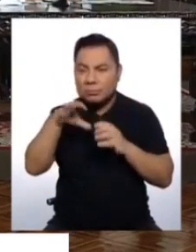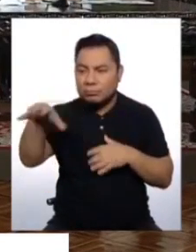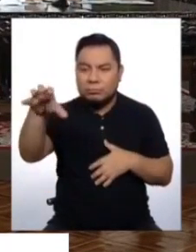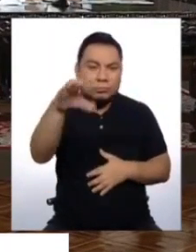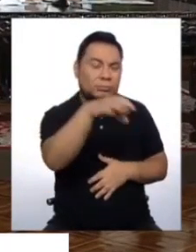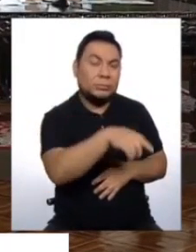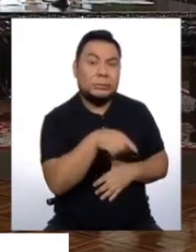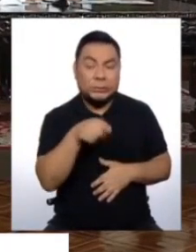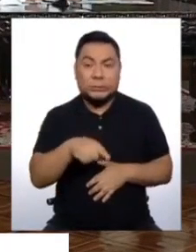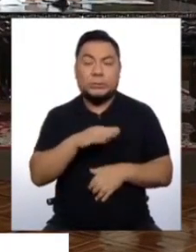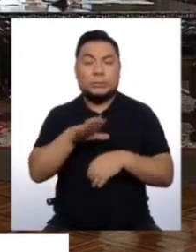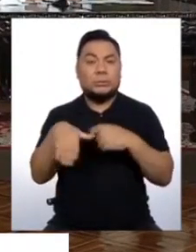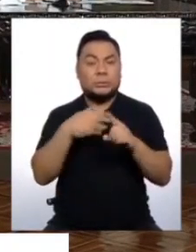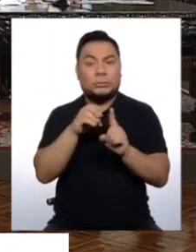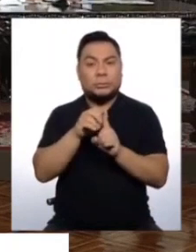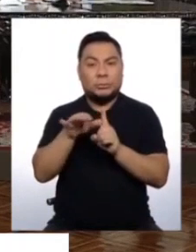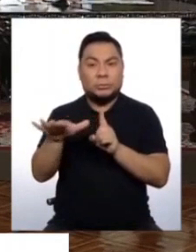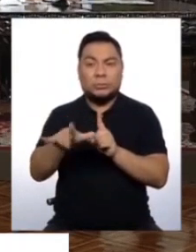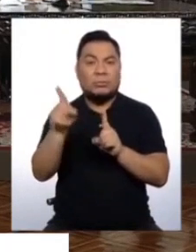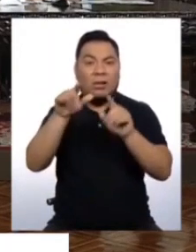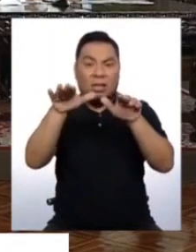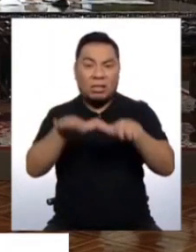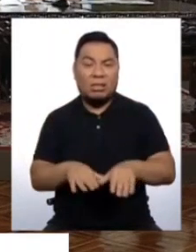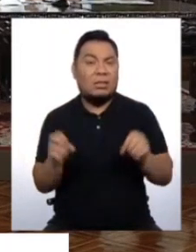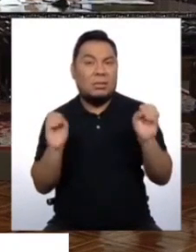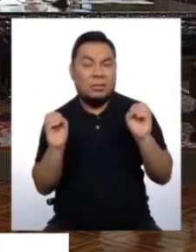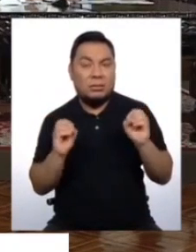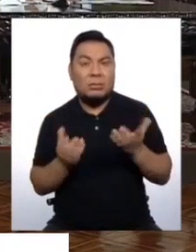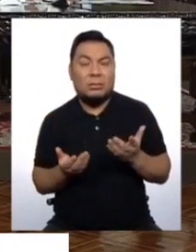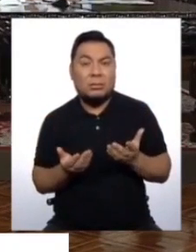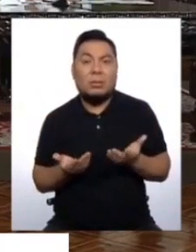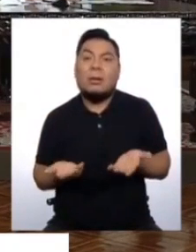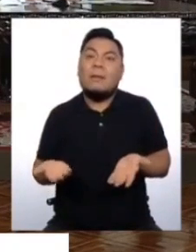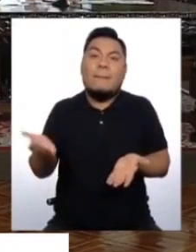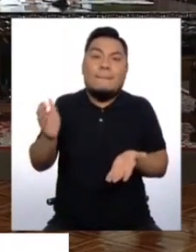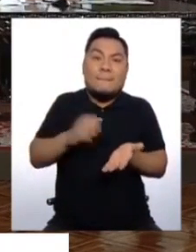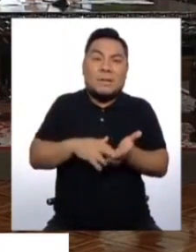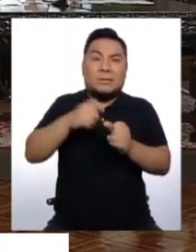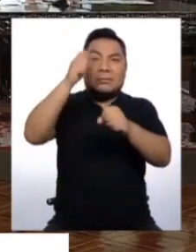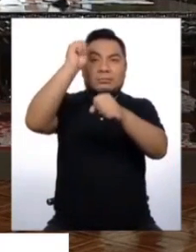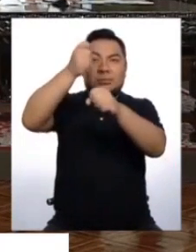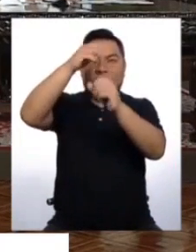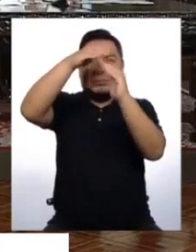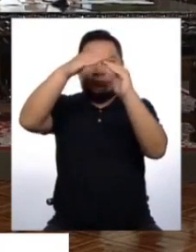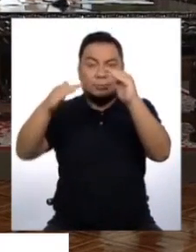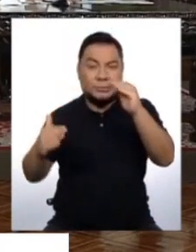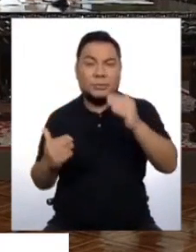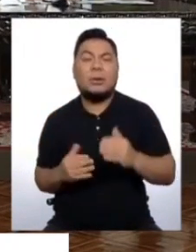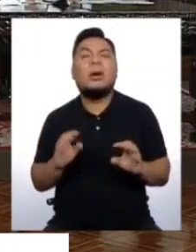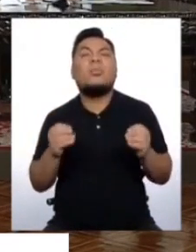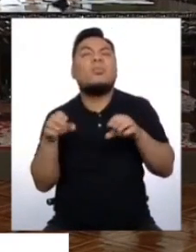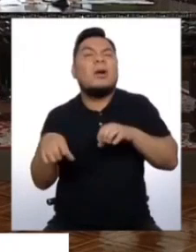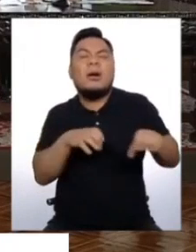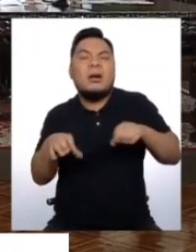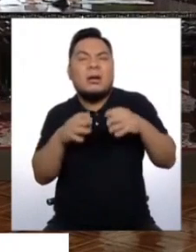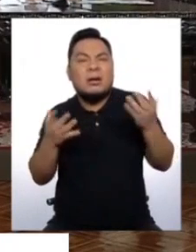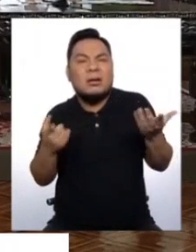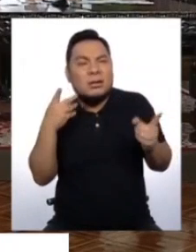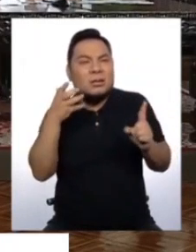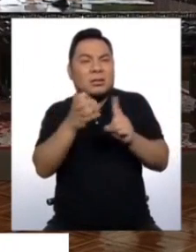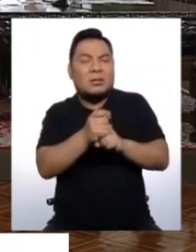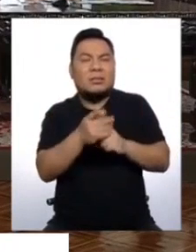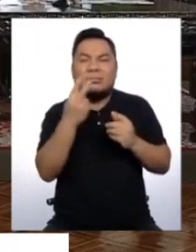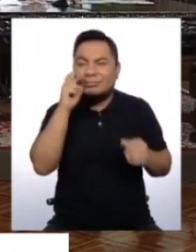Si este ritmo de contagio no disminuye, ¿se aplicarán más martillazos? ¿Cómo piensa lograr, teniendo en cuenta